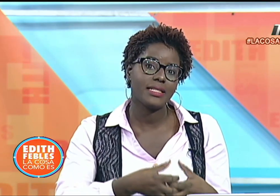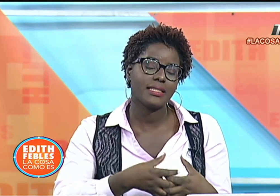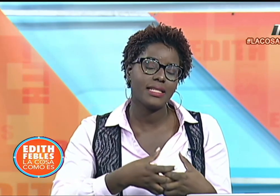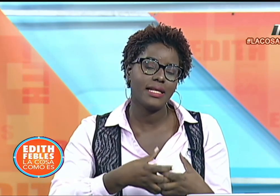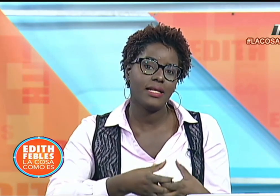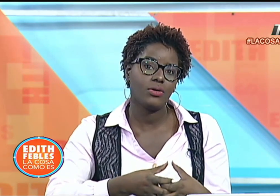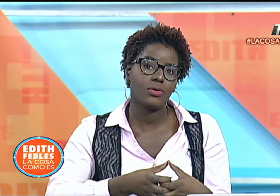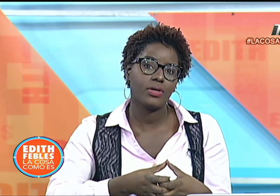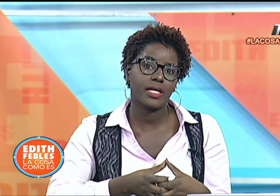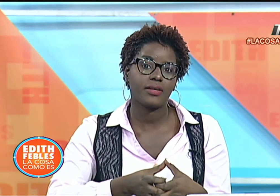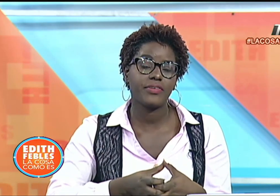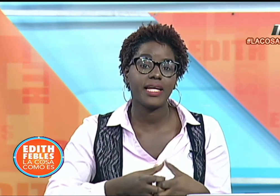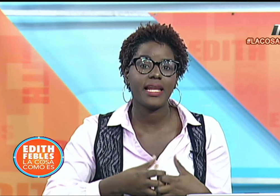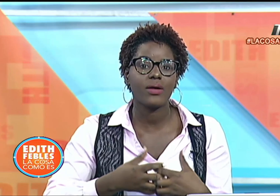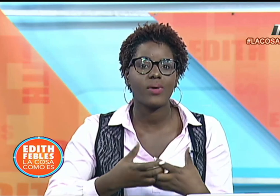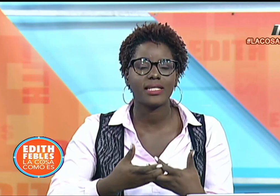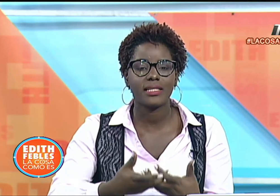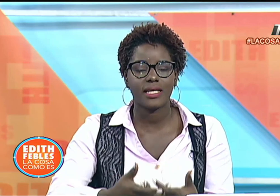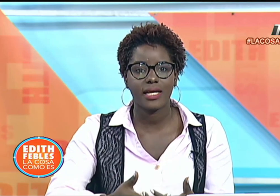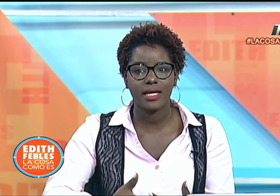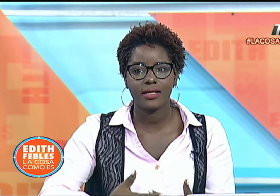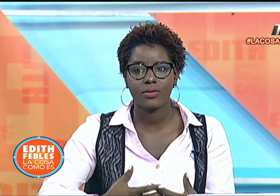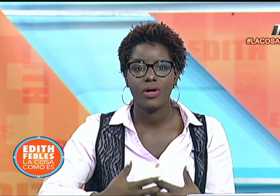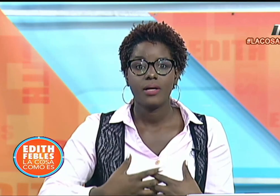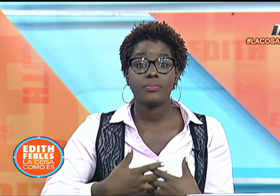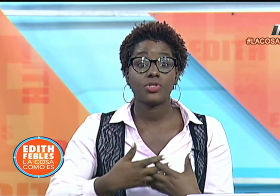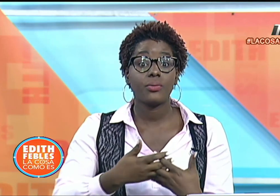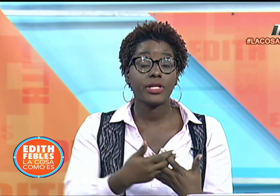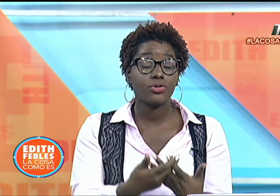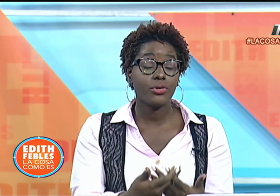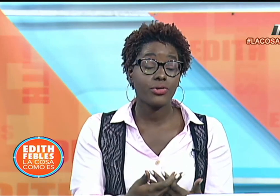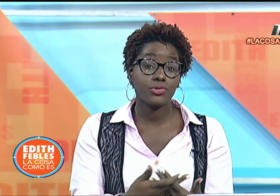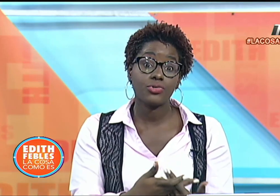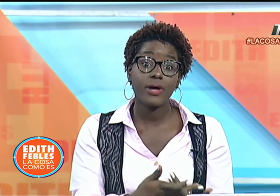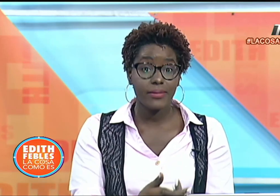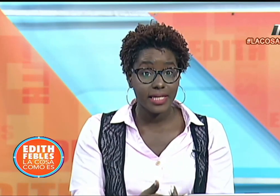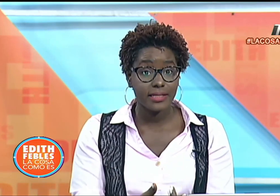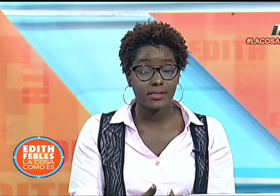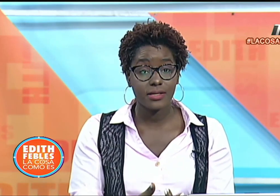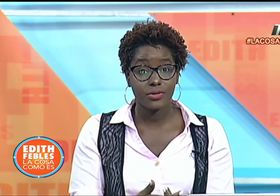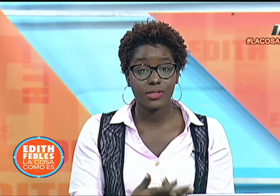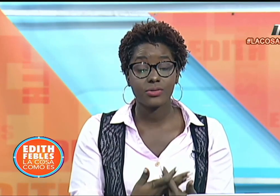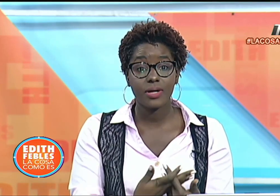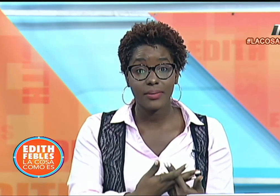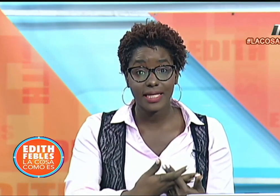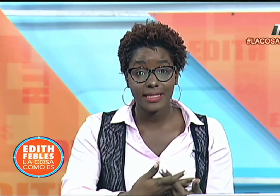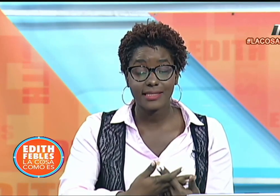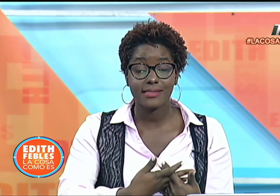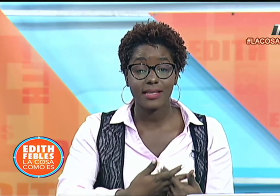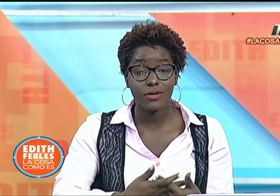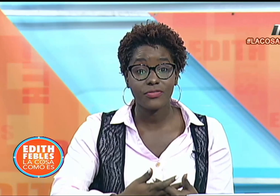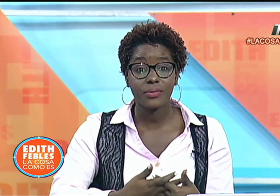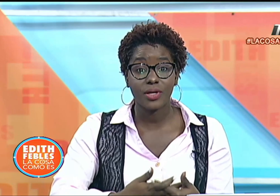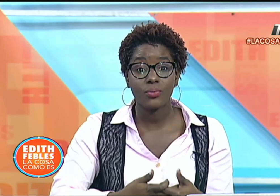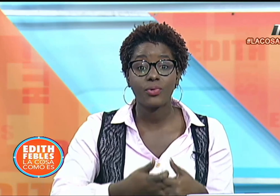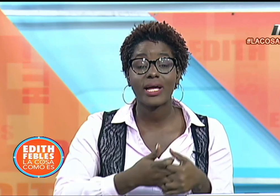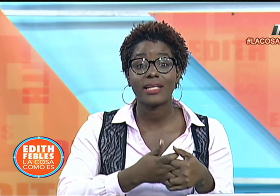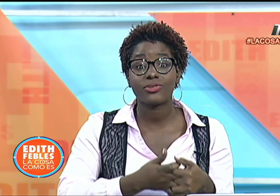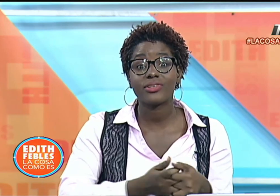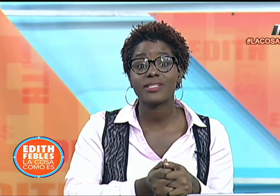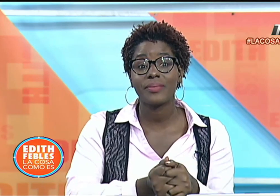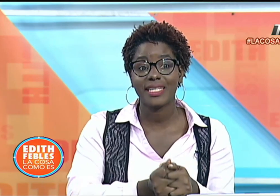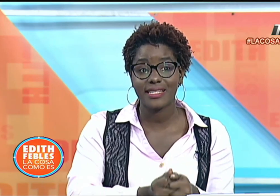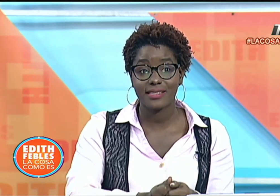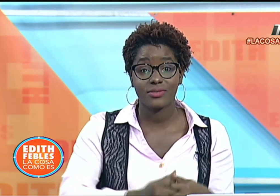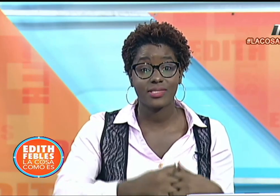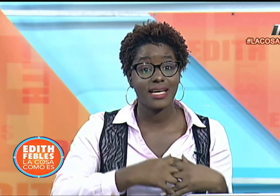para lo que refiere a la igualdad de género. Sobre todo, su gabinete, señores, su gabinete está conformado por